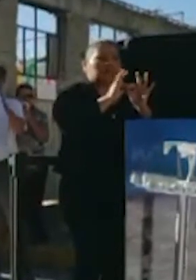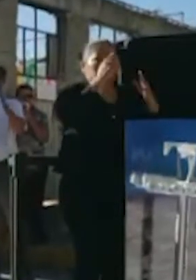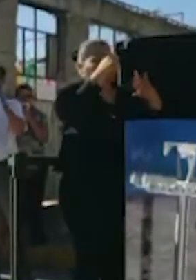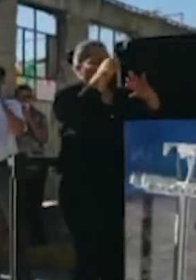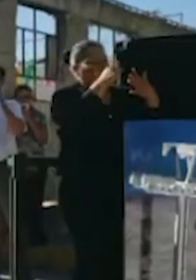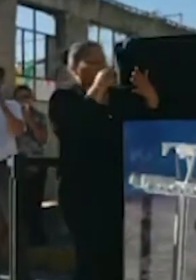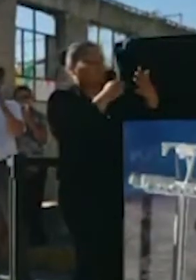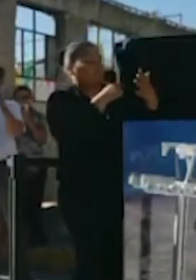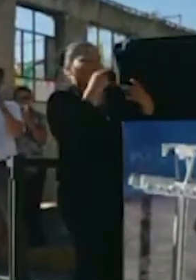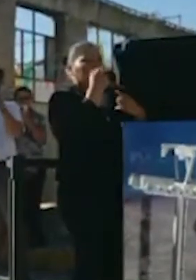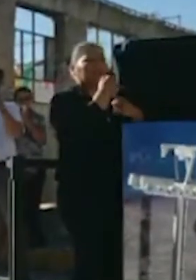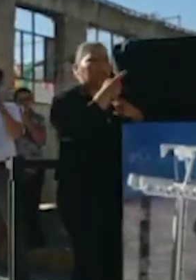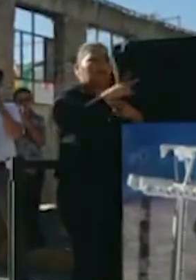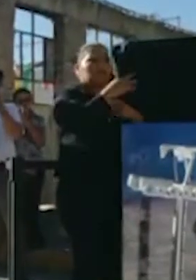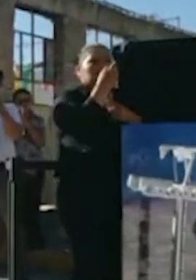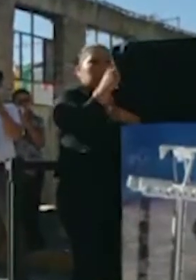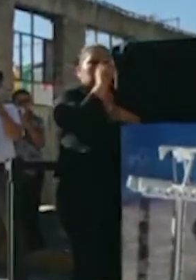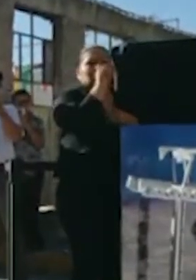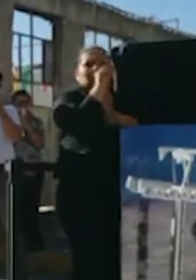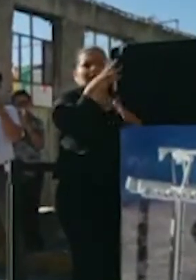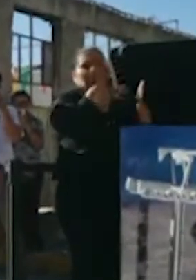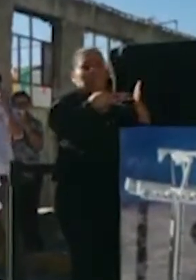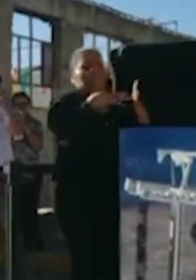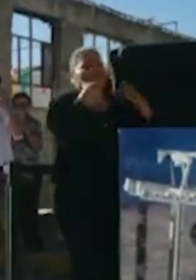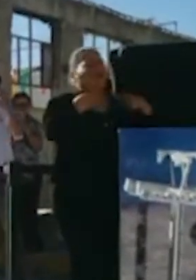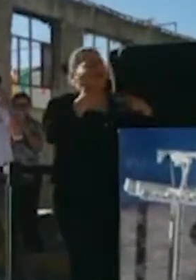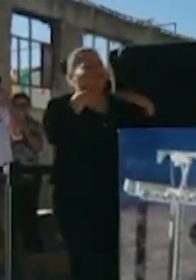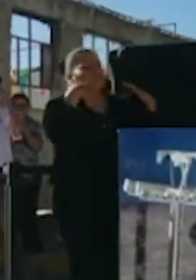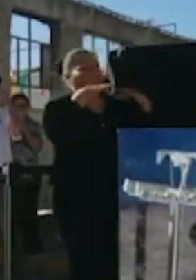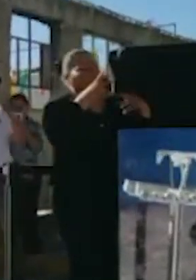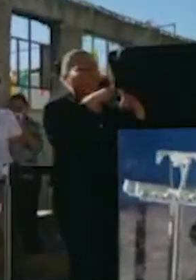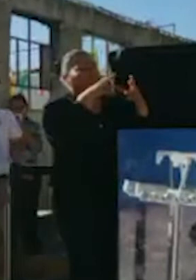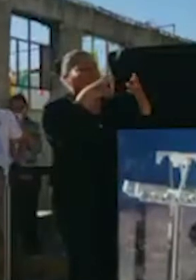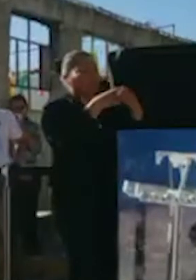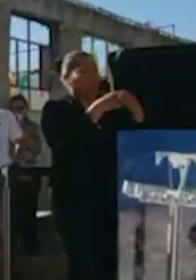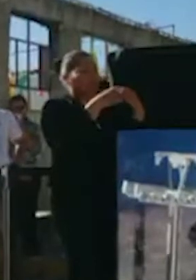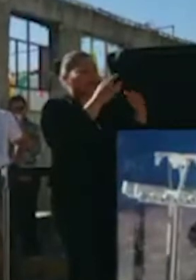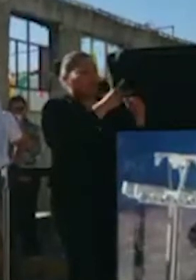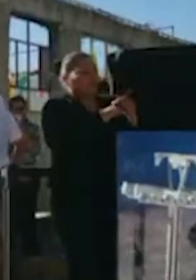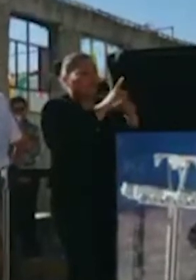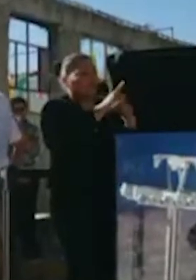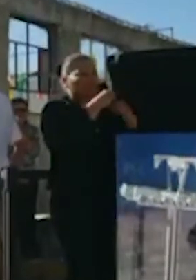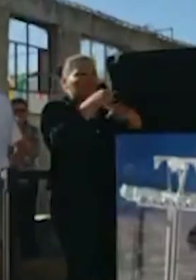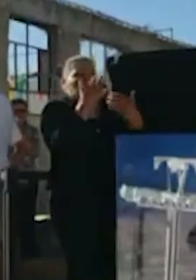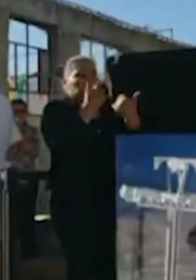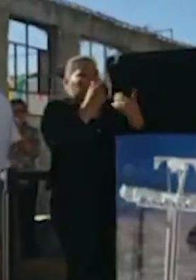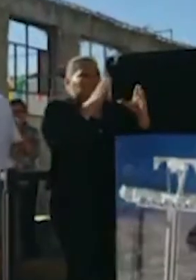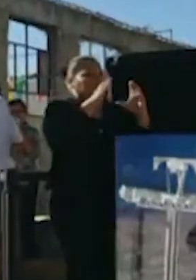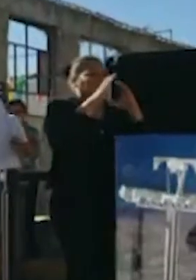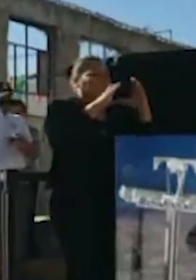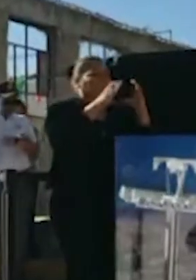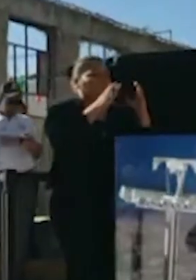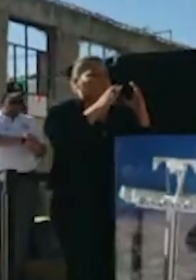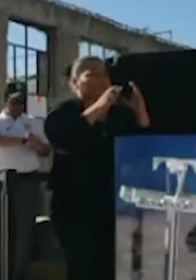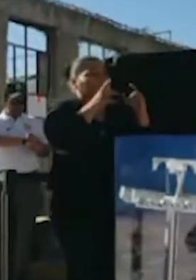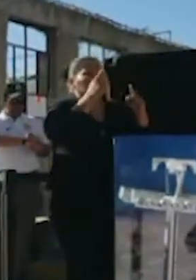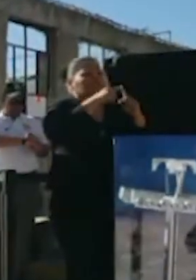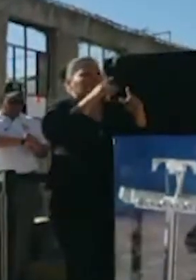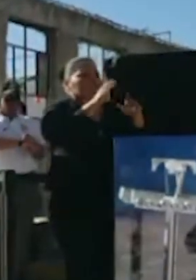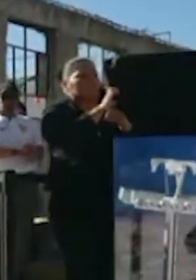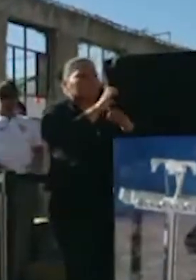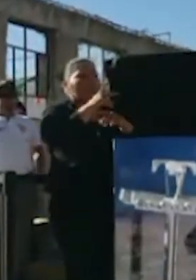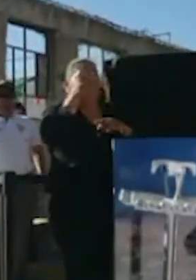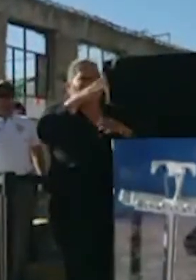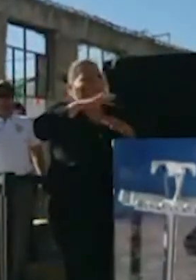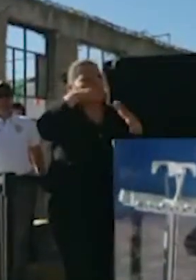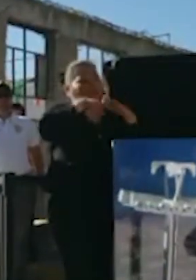kilómetros. Informó que la construcción tardaría entre 20 y 24 meses y se fondearía con una parte del presupuesto del gobierno y otra de la iniciativa privada, con